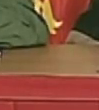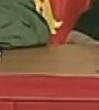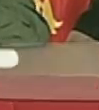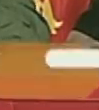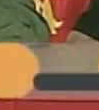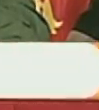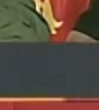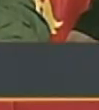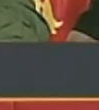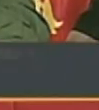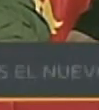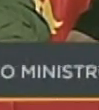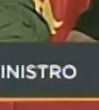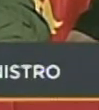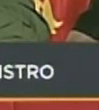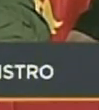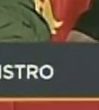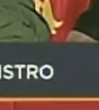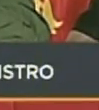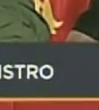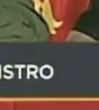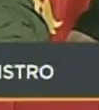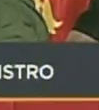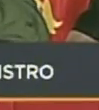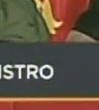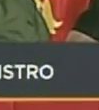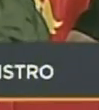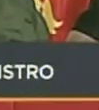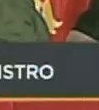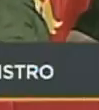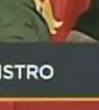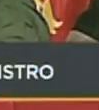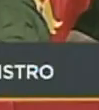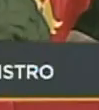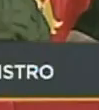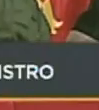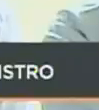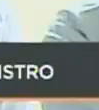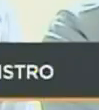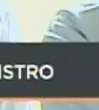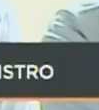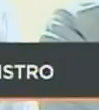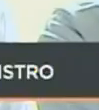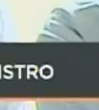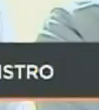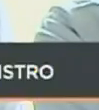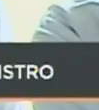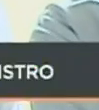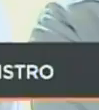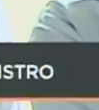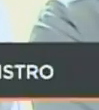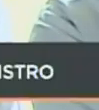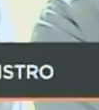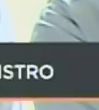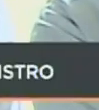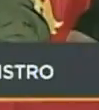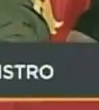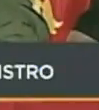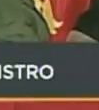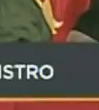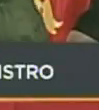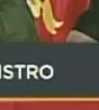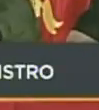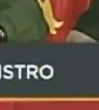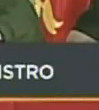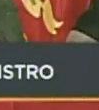Ernesto, te la encargo a ti, porque es una mujer muy activa, tuvo un accidente recientemente, tiene que terminar de recuperarse, pero bueno, es un